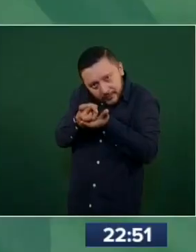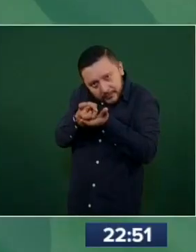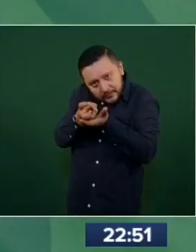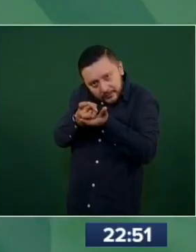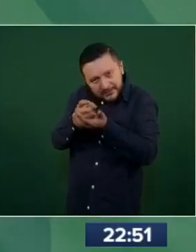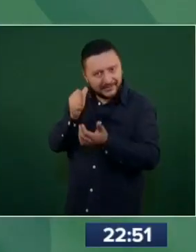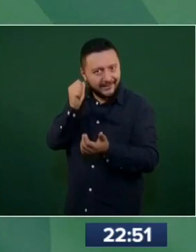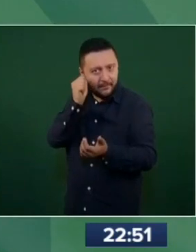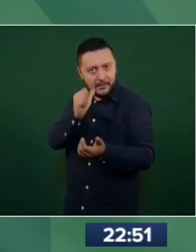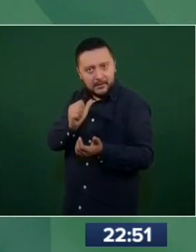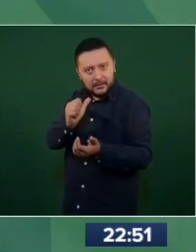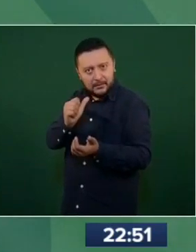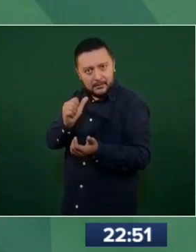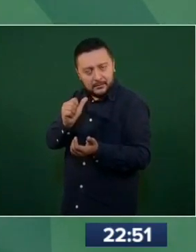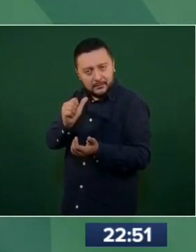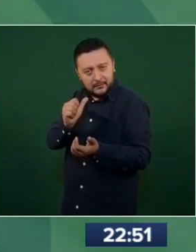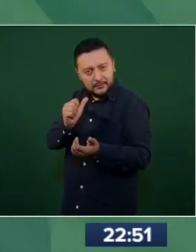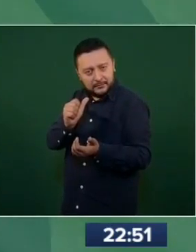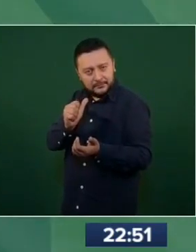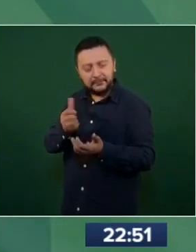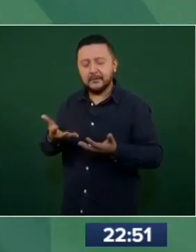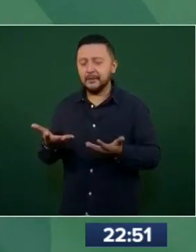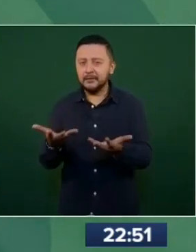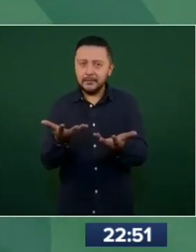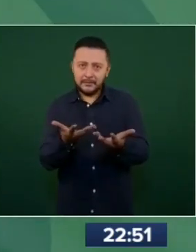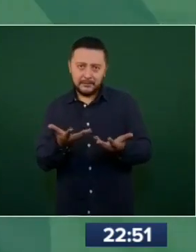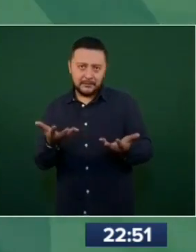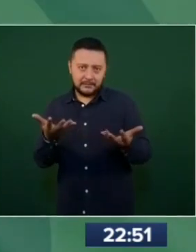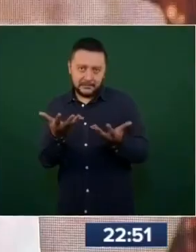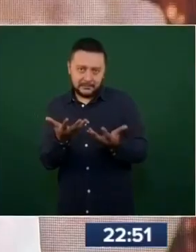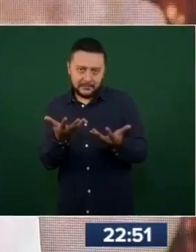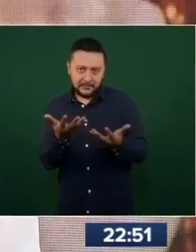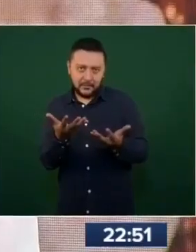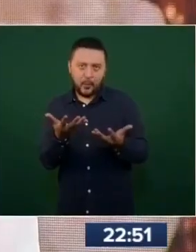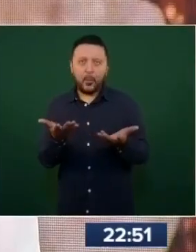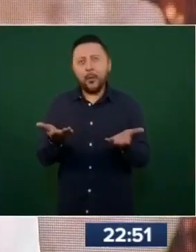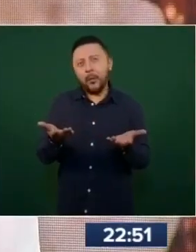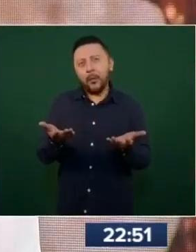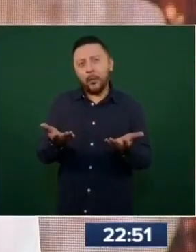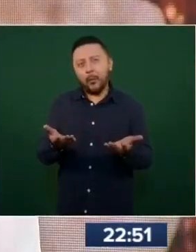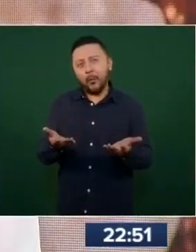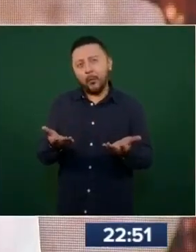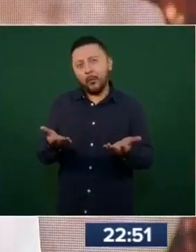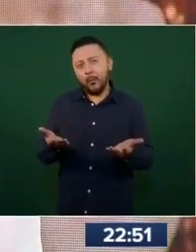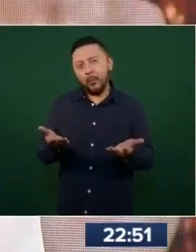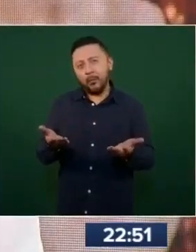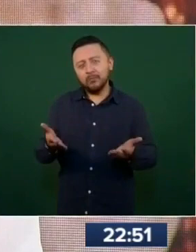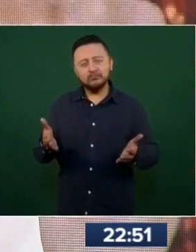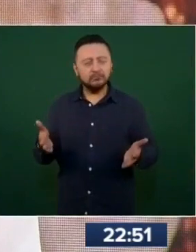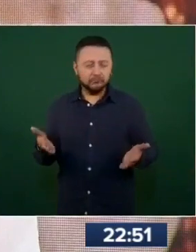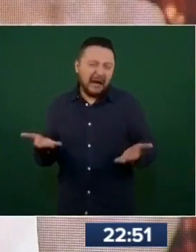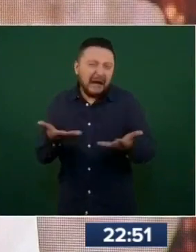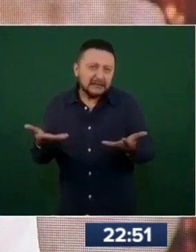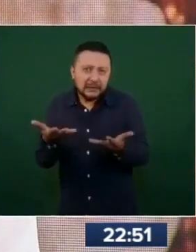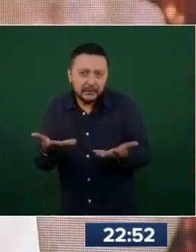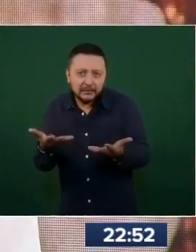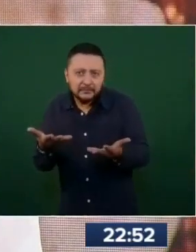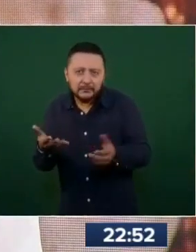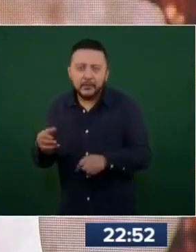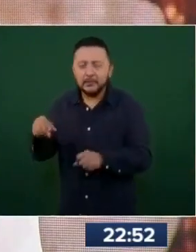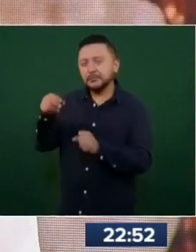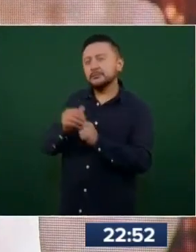anchas fue crear o impulsar los